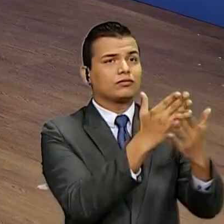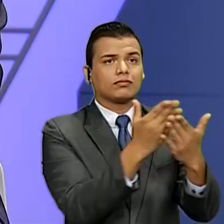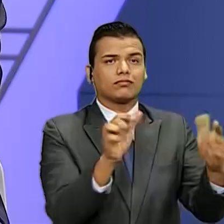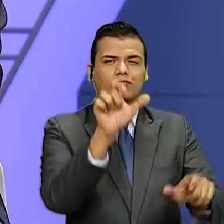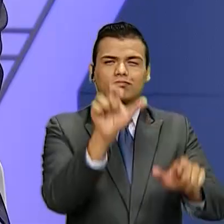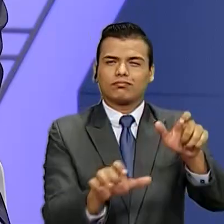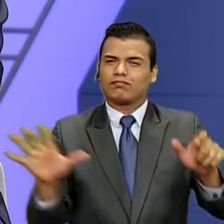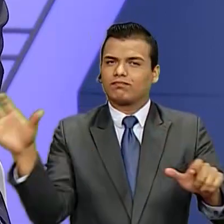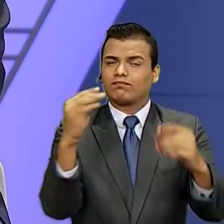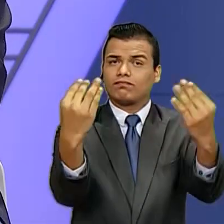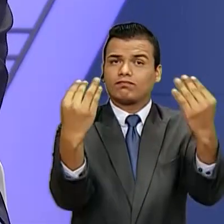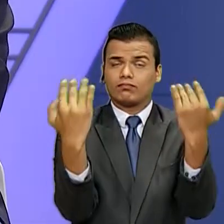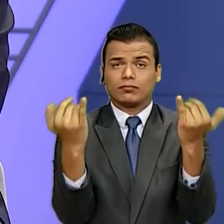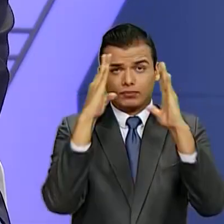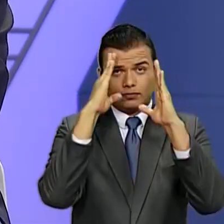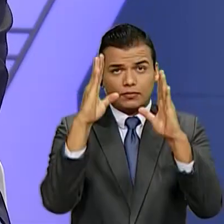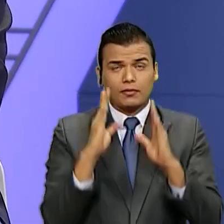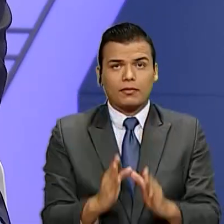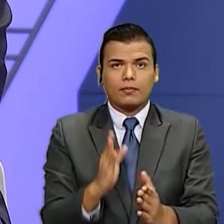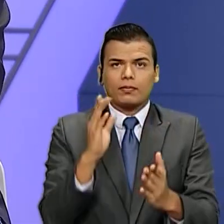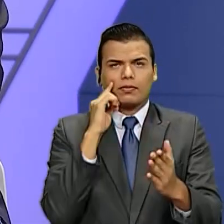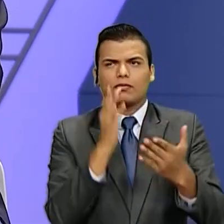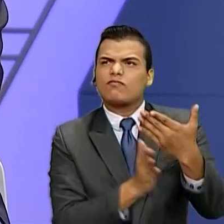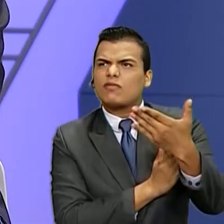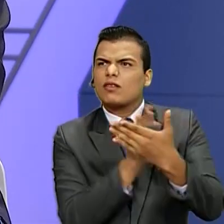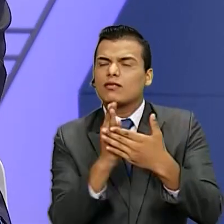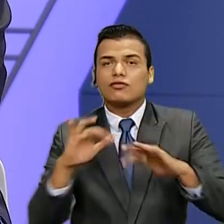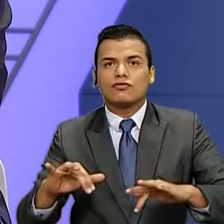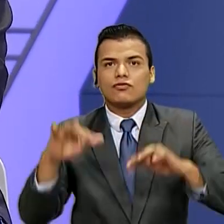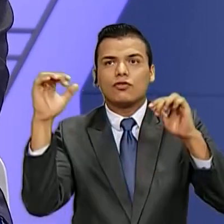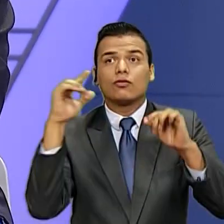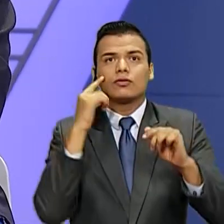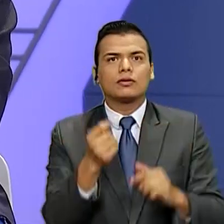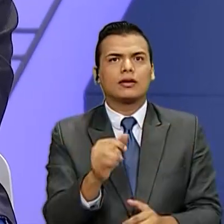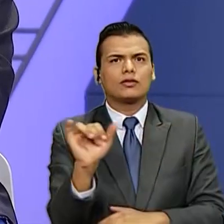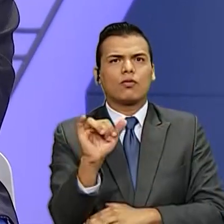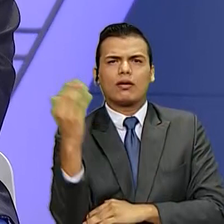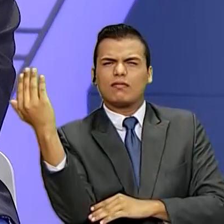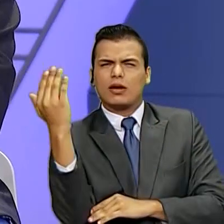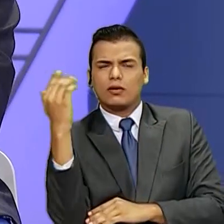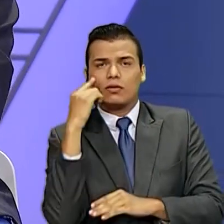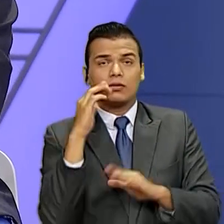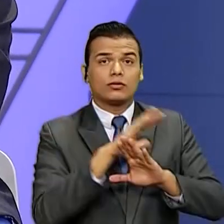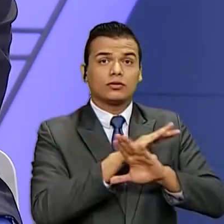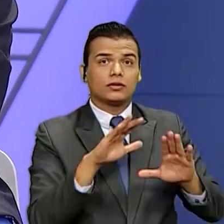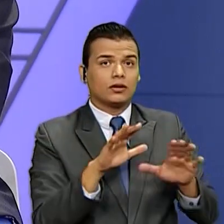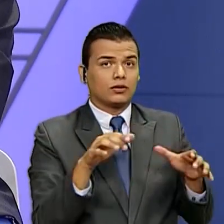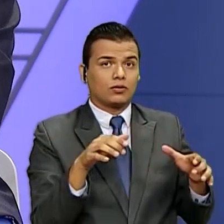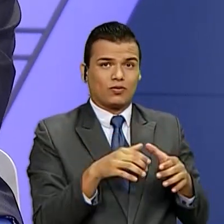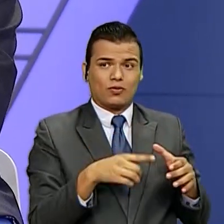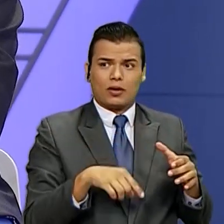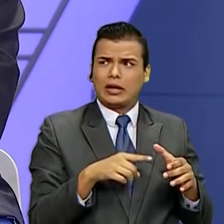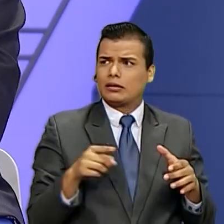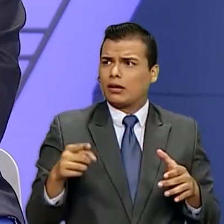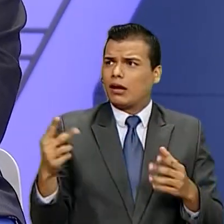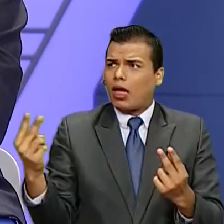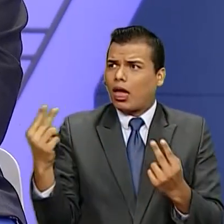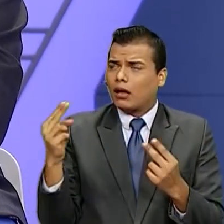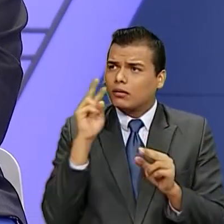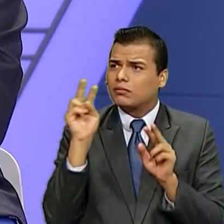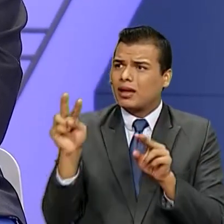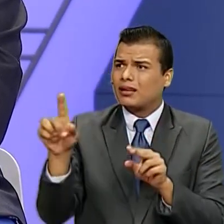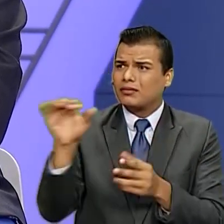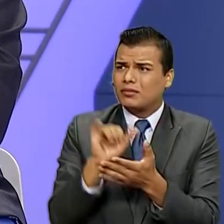televidentes. Mucha atención en todo un asalto de película. Por fortuna que fue frustrado por la activación de un botón de pánico que alertó